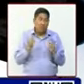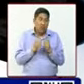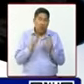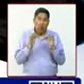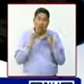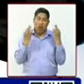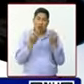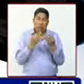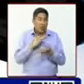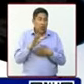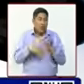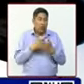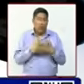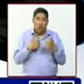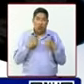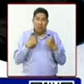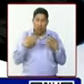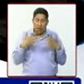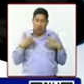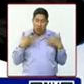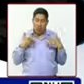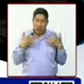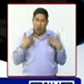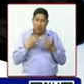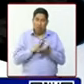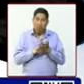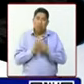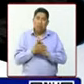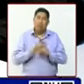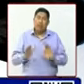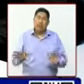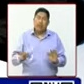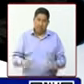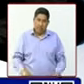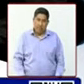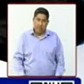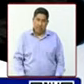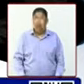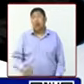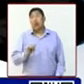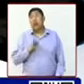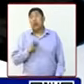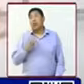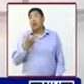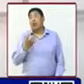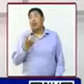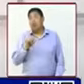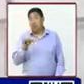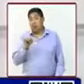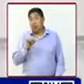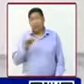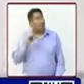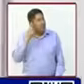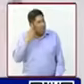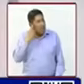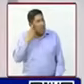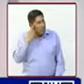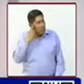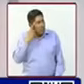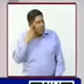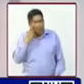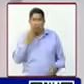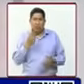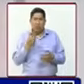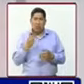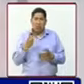familia, que todos estén bien, contentos, tranquilos, en paz. Sí. Es lo que quiero. Bueno, quiero igual que ustedes, creo que hay cosas que el dinero